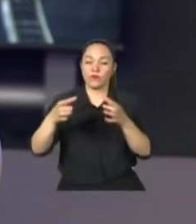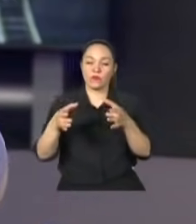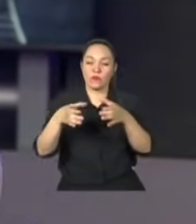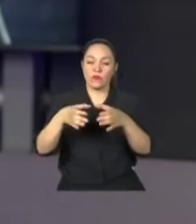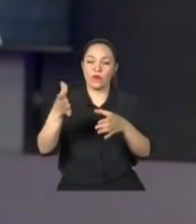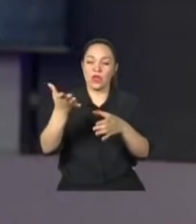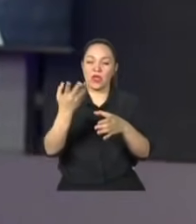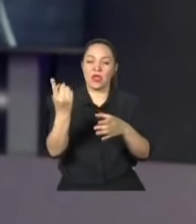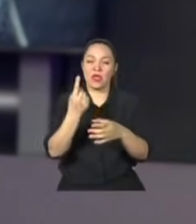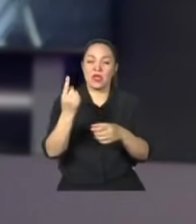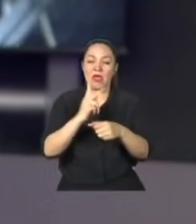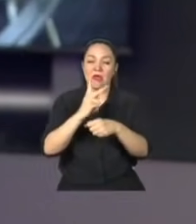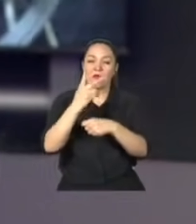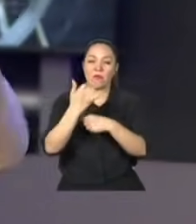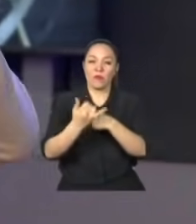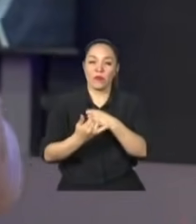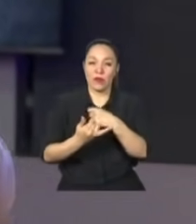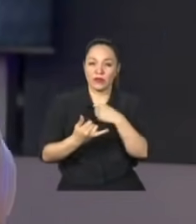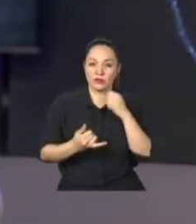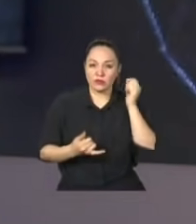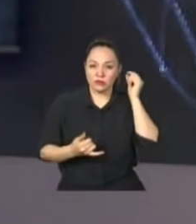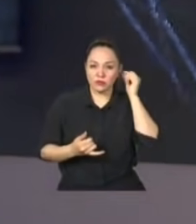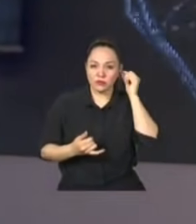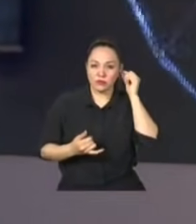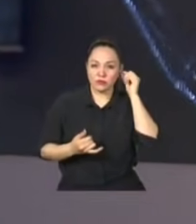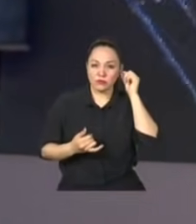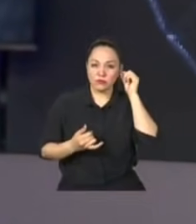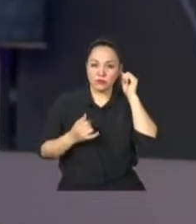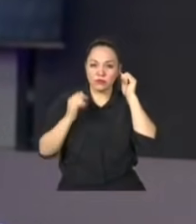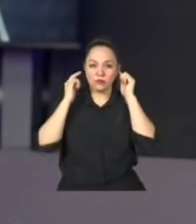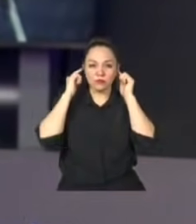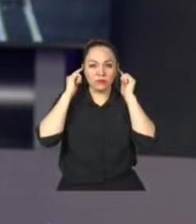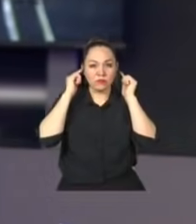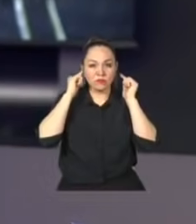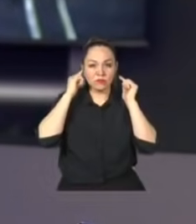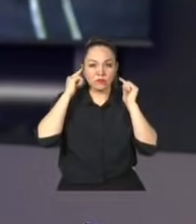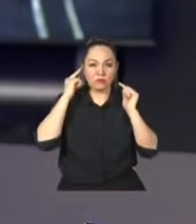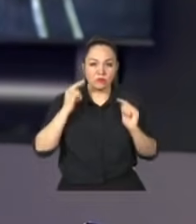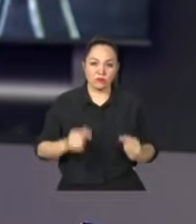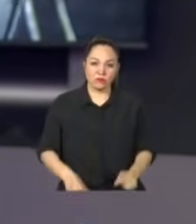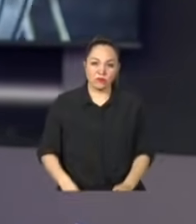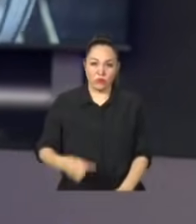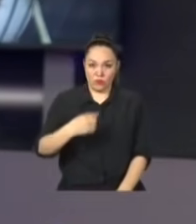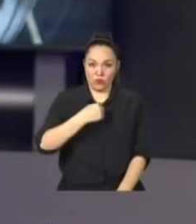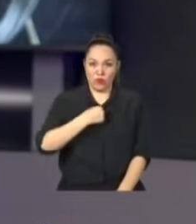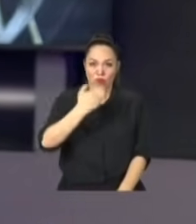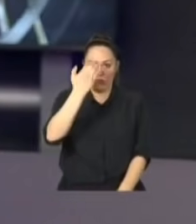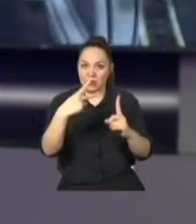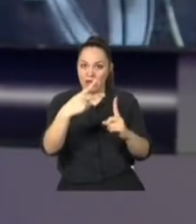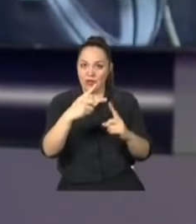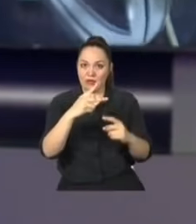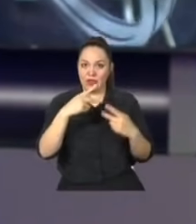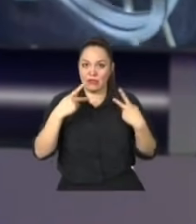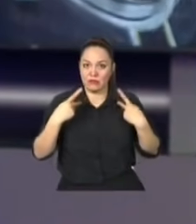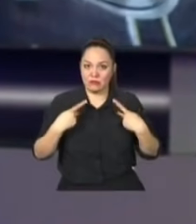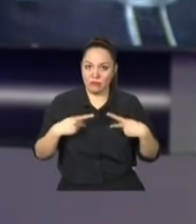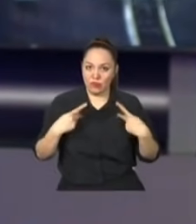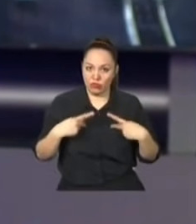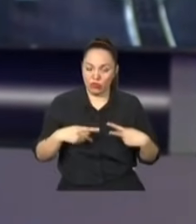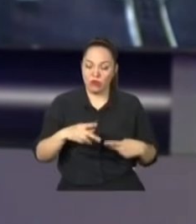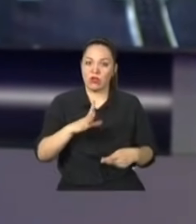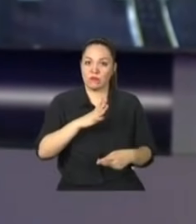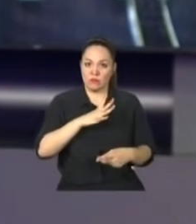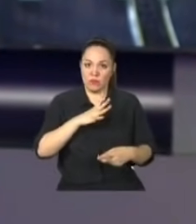yo lo tengo yo conocido en mi persona por otra palabra. Yo opino que existe un